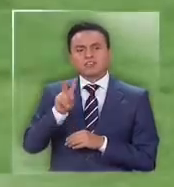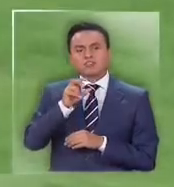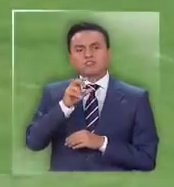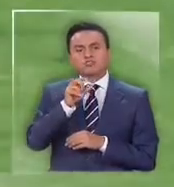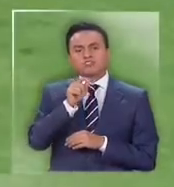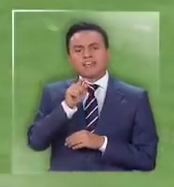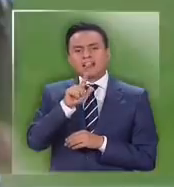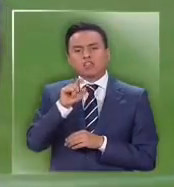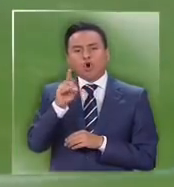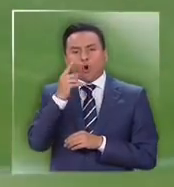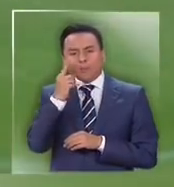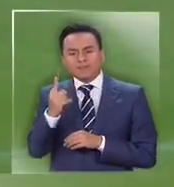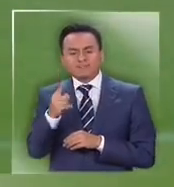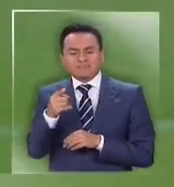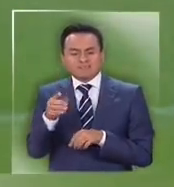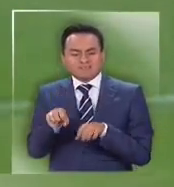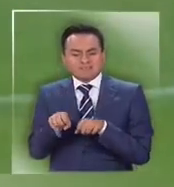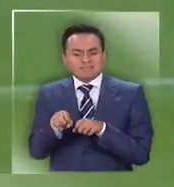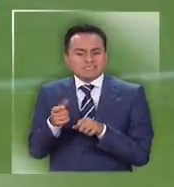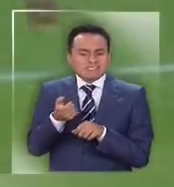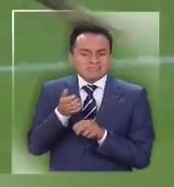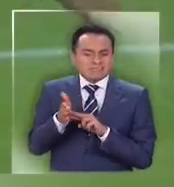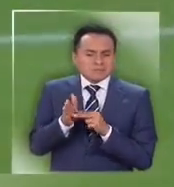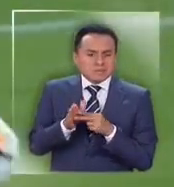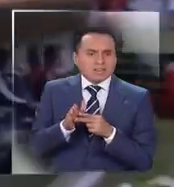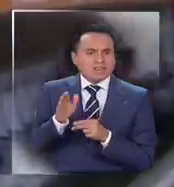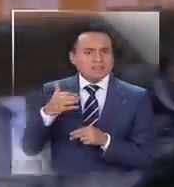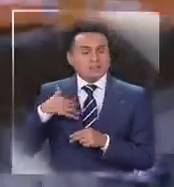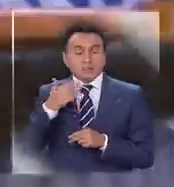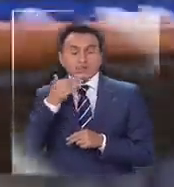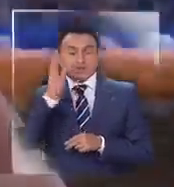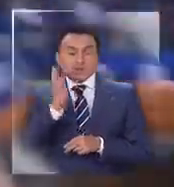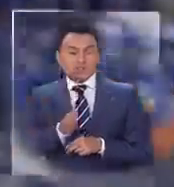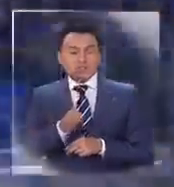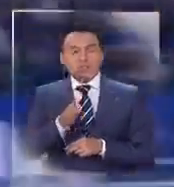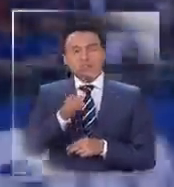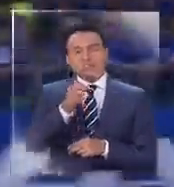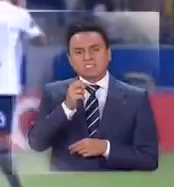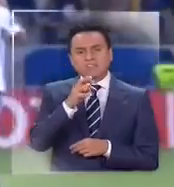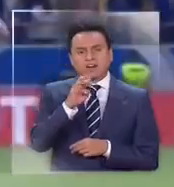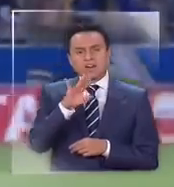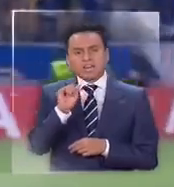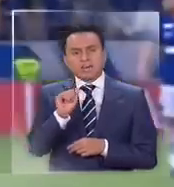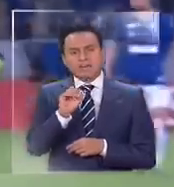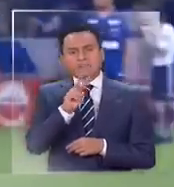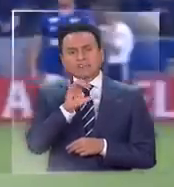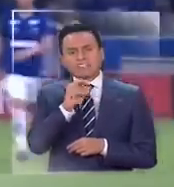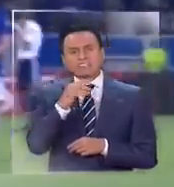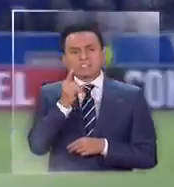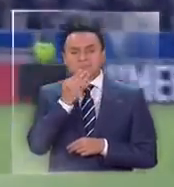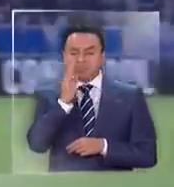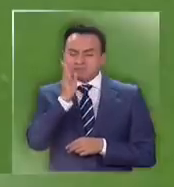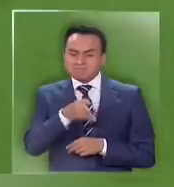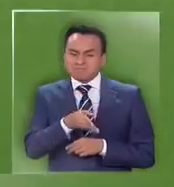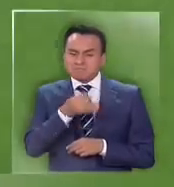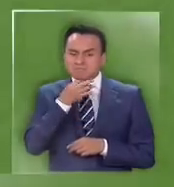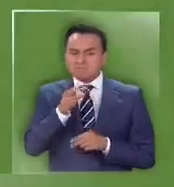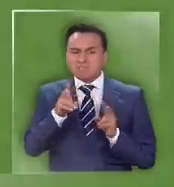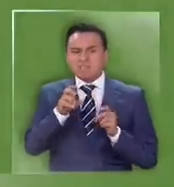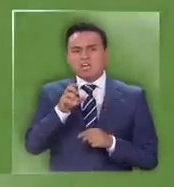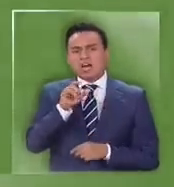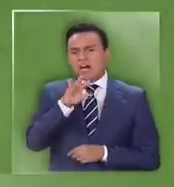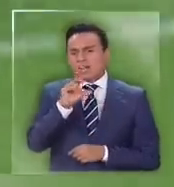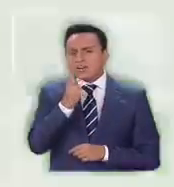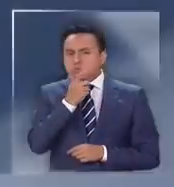Jefferson Soteldo y será baja ante los argentinos, al igual que los suspendidos Rodrigo Echeverría y Cristian Vilches. Además, está en duda Gonzalo Jara.